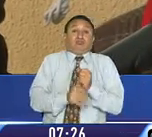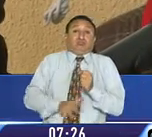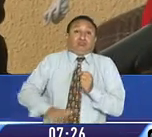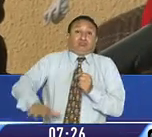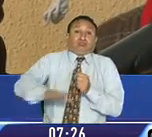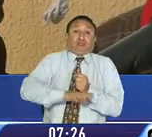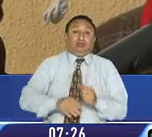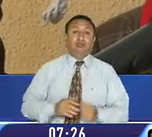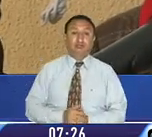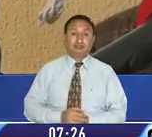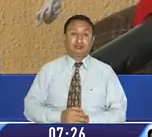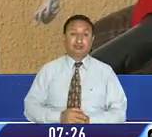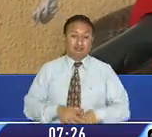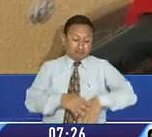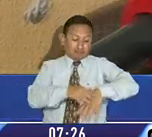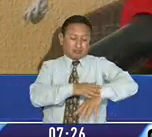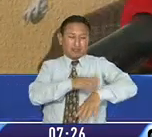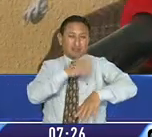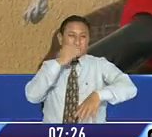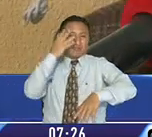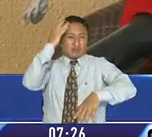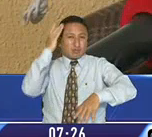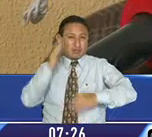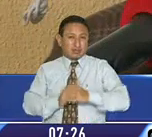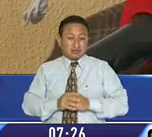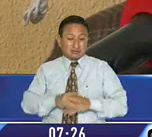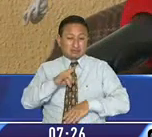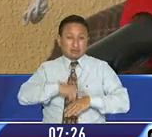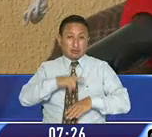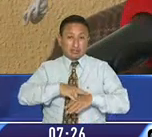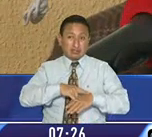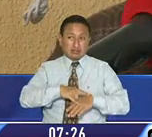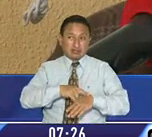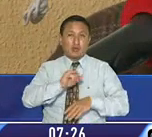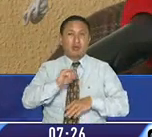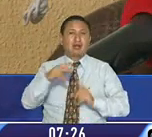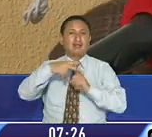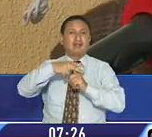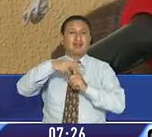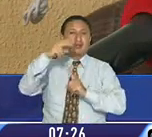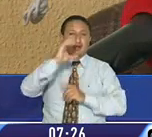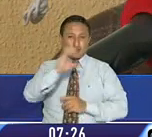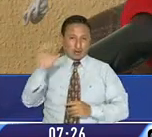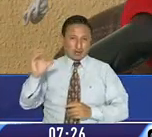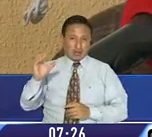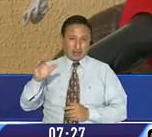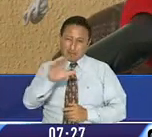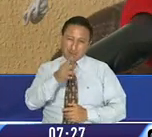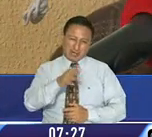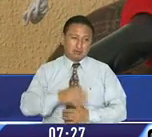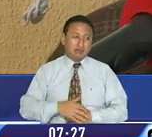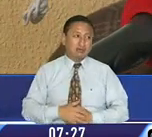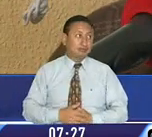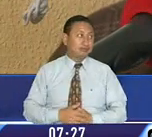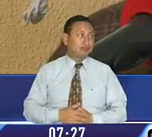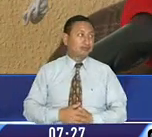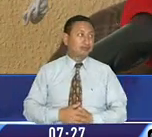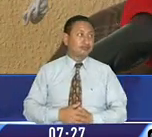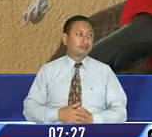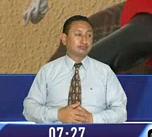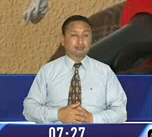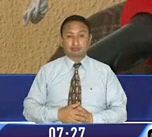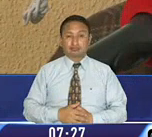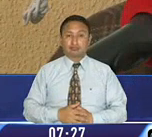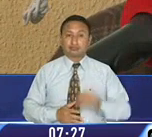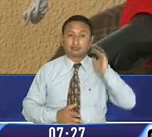coloración amarilla de la piel, la orina puede ser mucho más oscura, o sea, es una comparación que siempre se ha